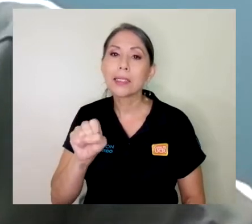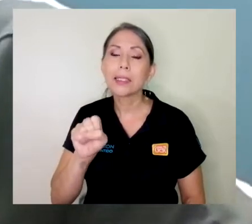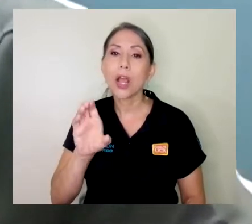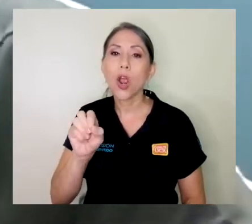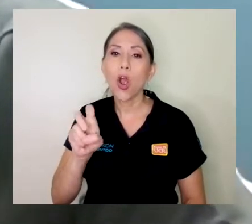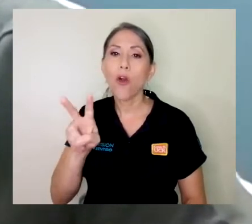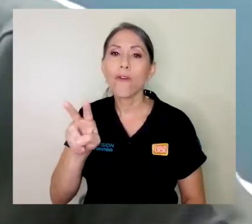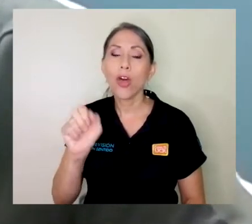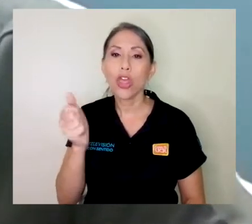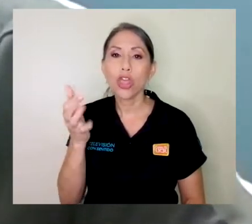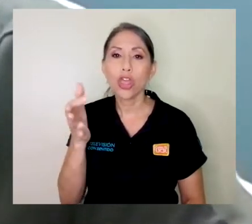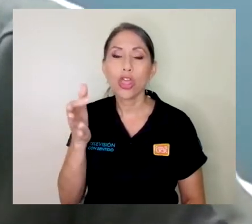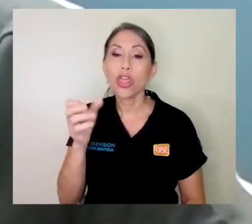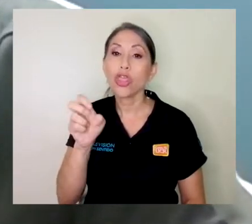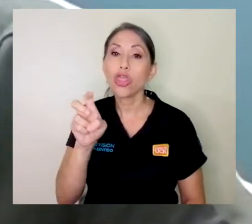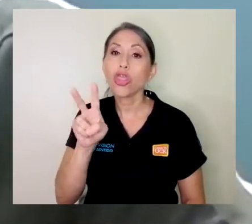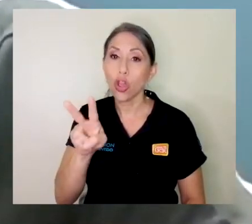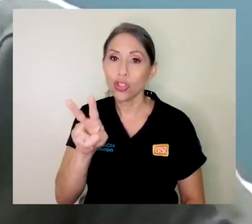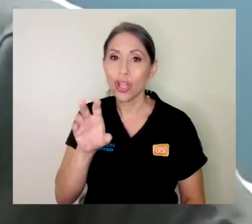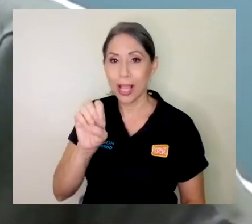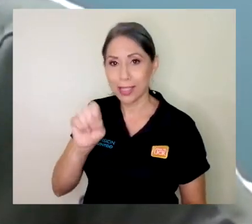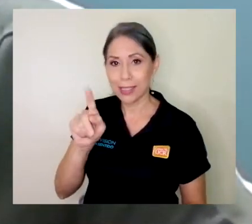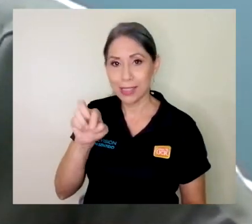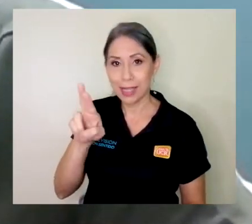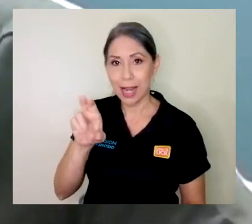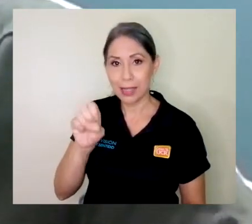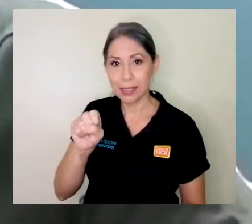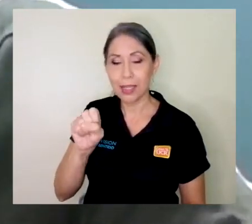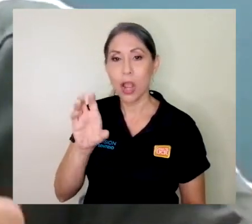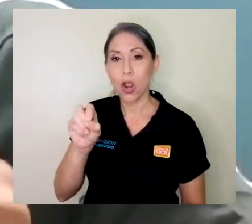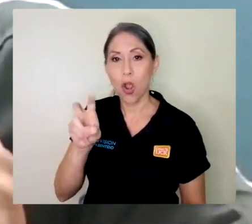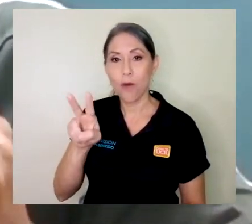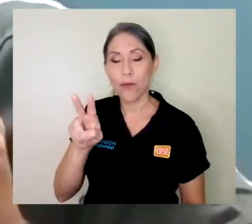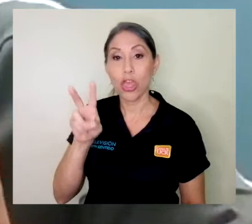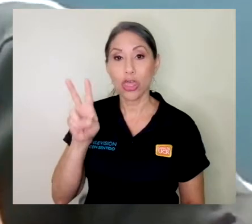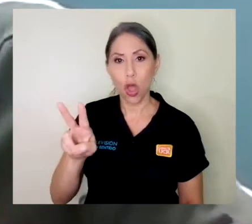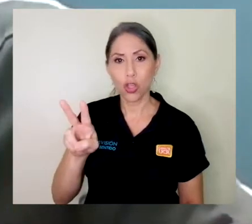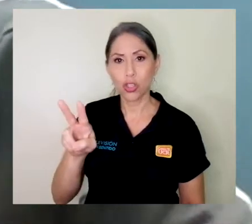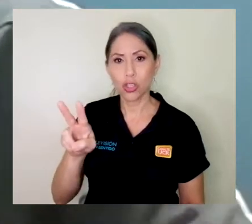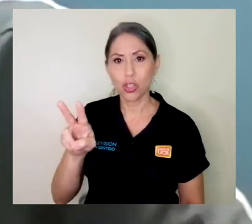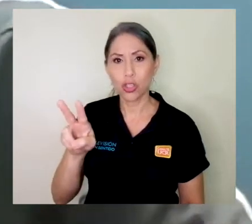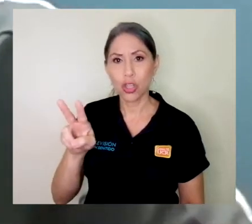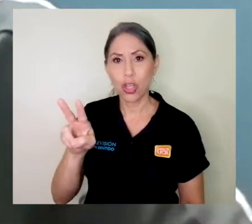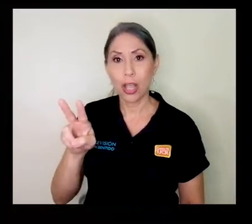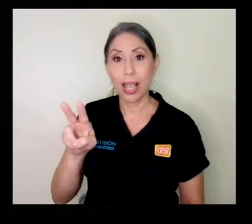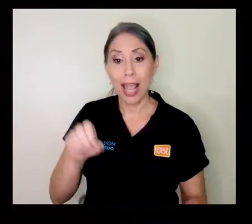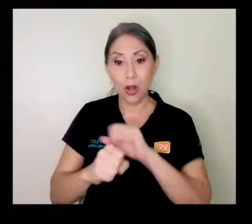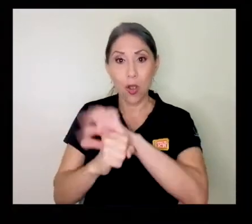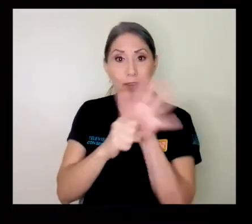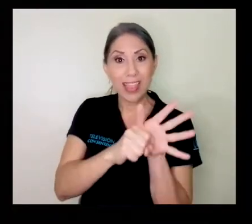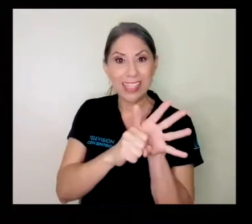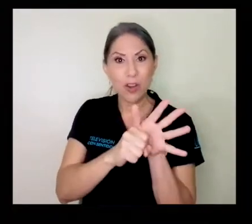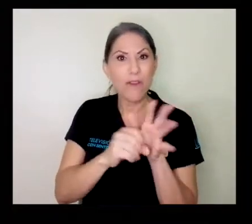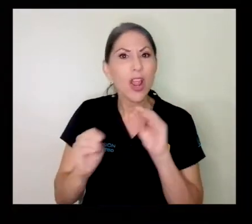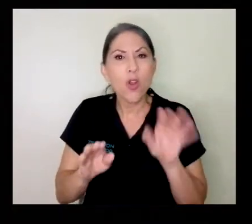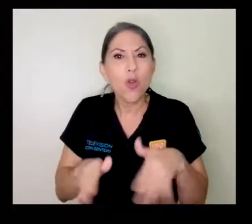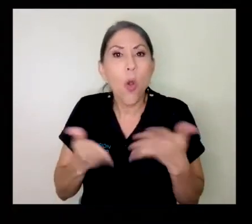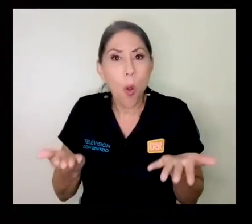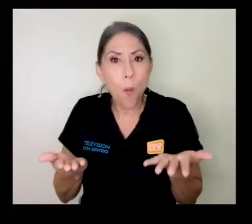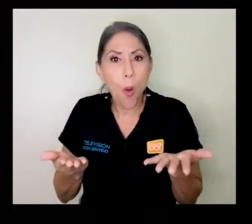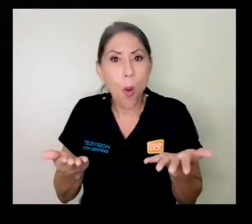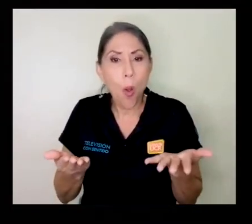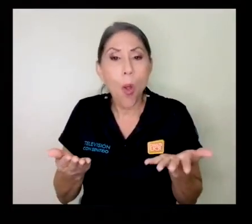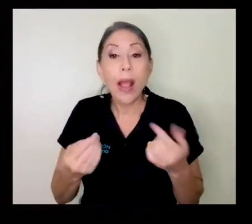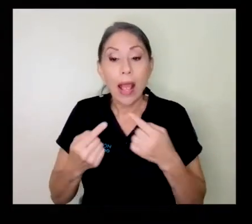COVID-19, es básicamente por medio de lo que expulsa nuestra boca o lo que